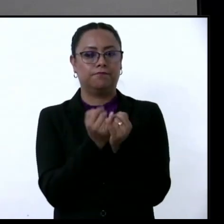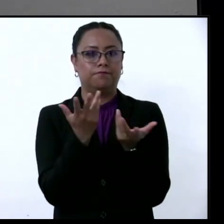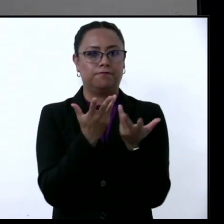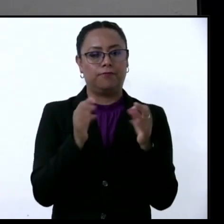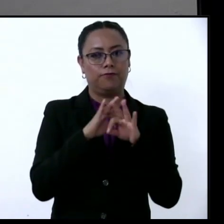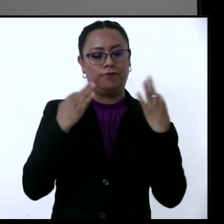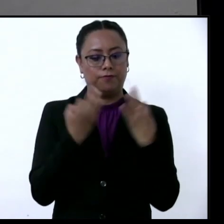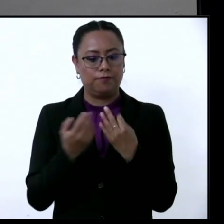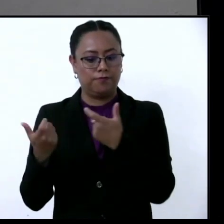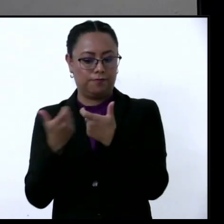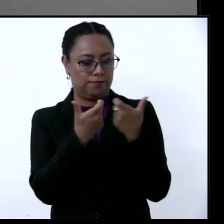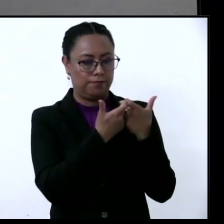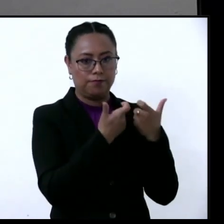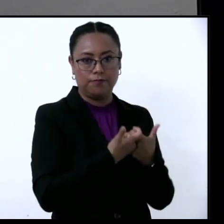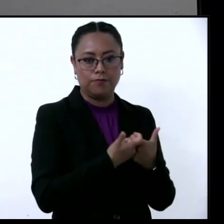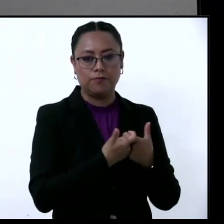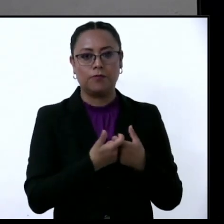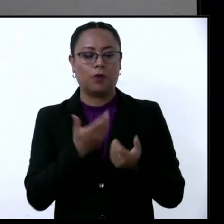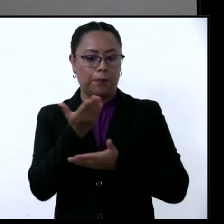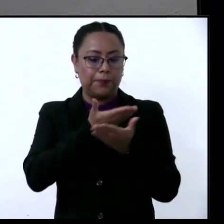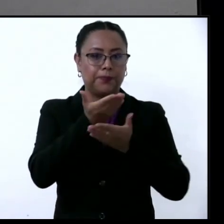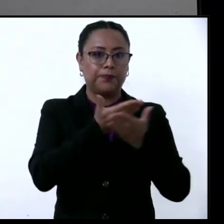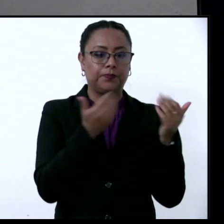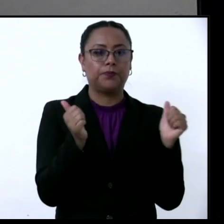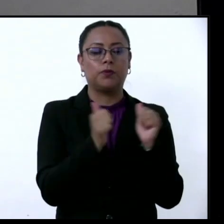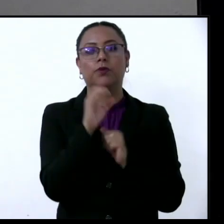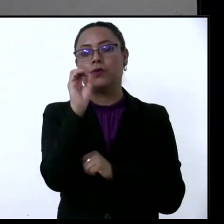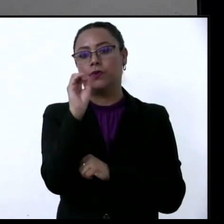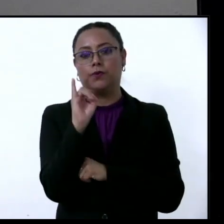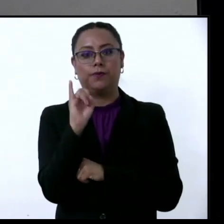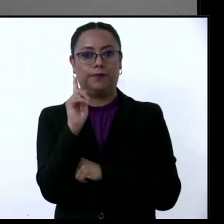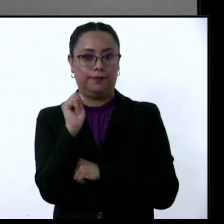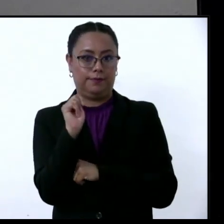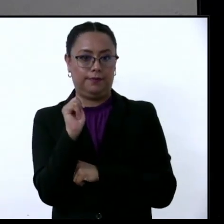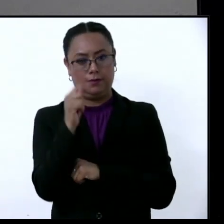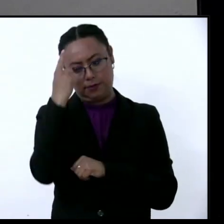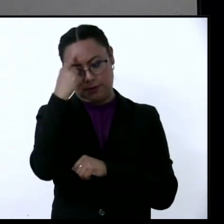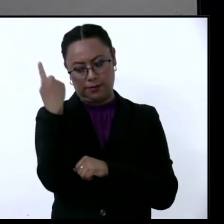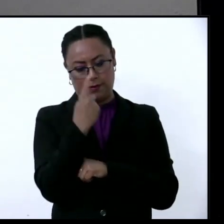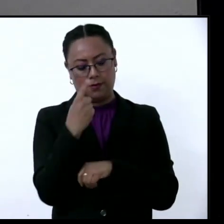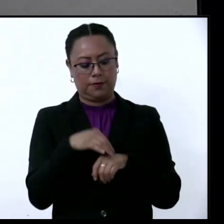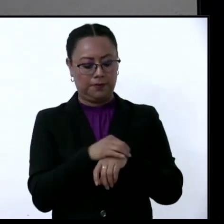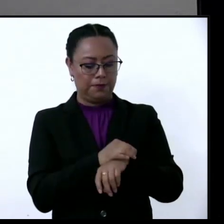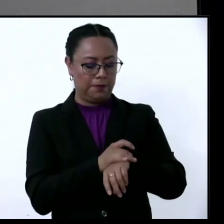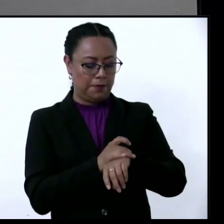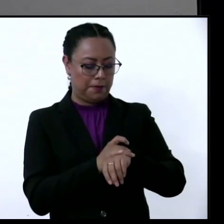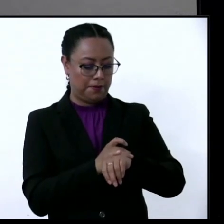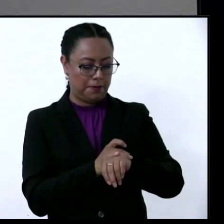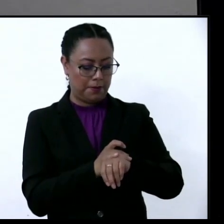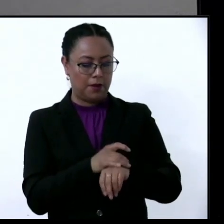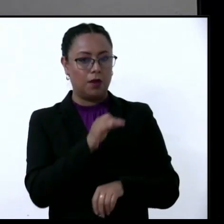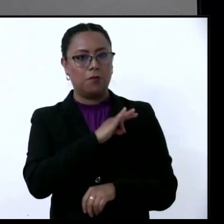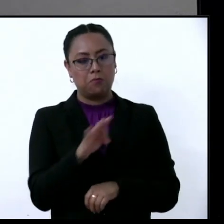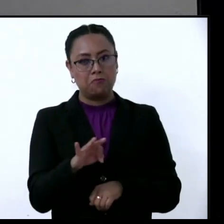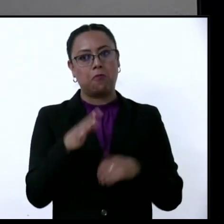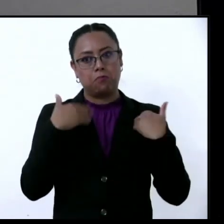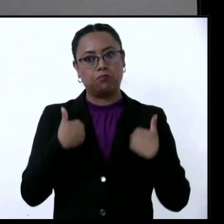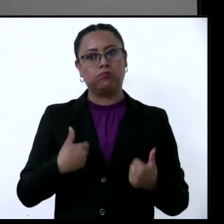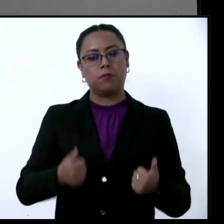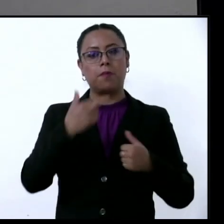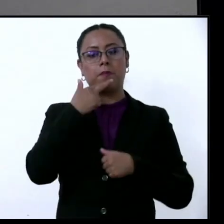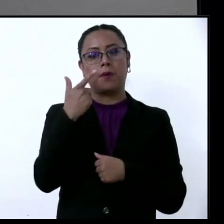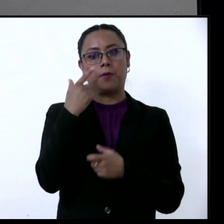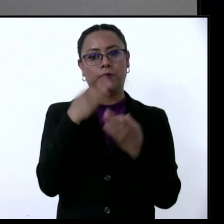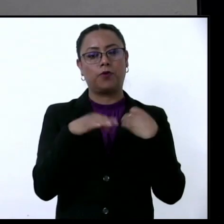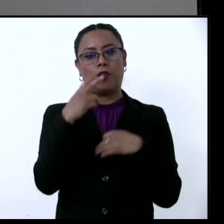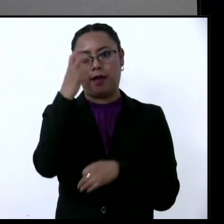cooperación con la Organización Internacional del Trabajo para poder tener memorándums de entendimiento entre la